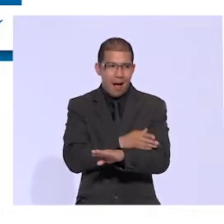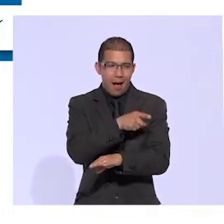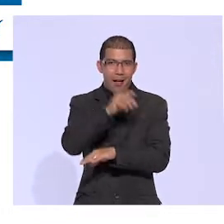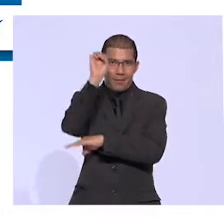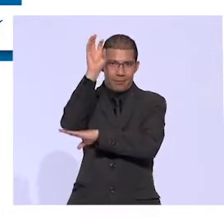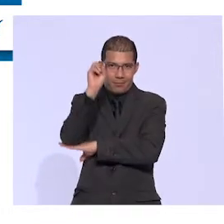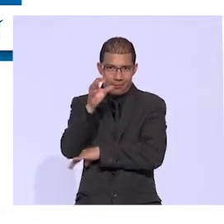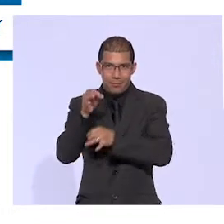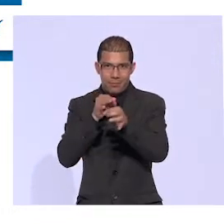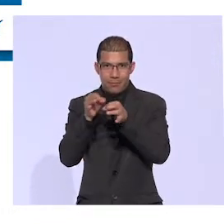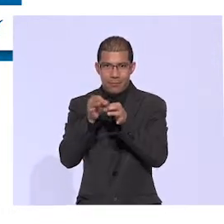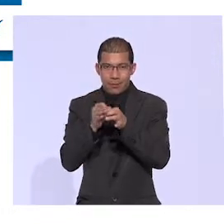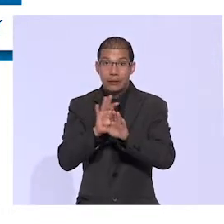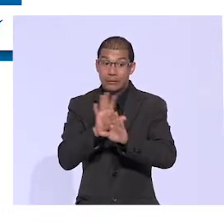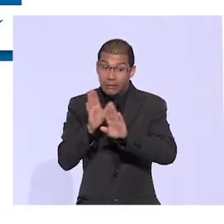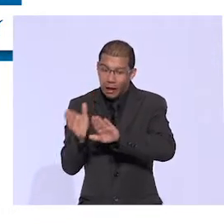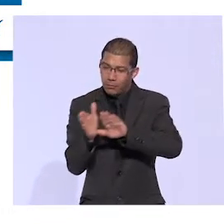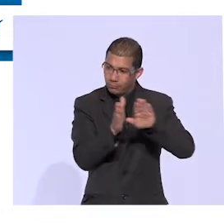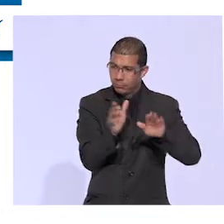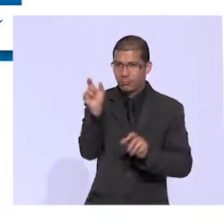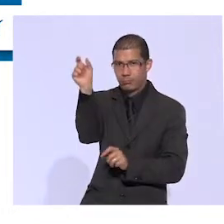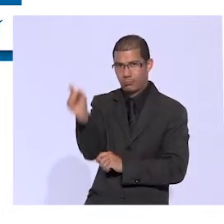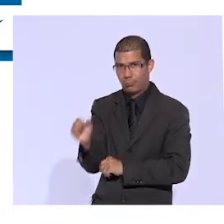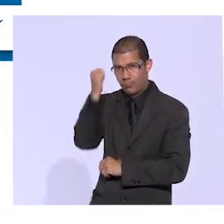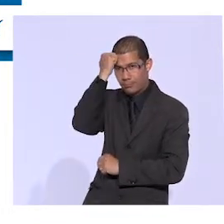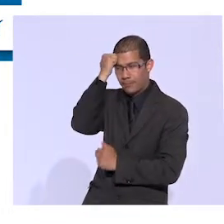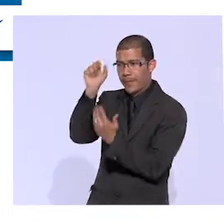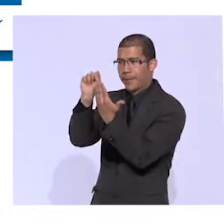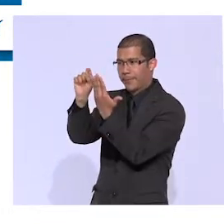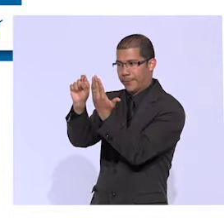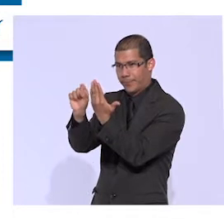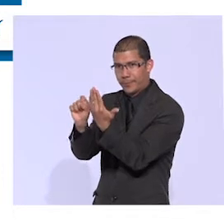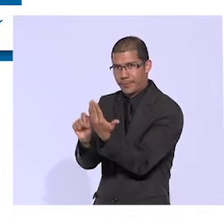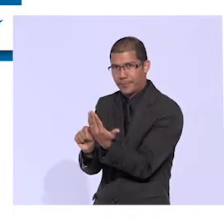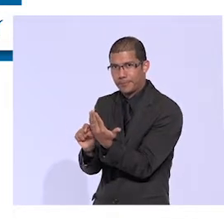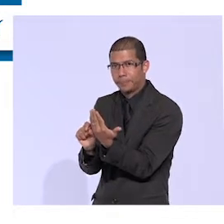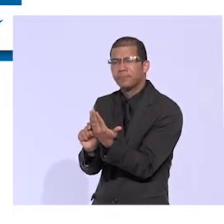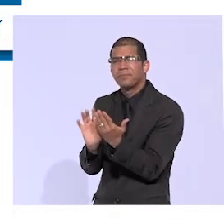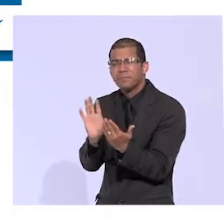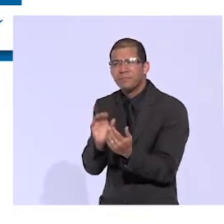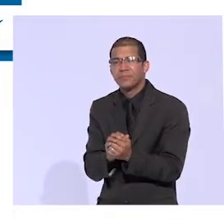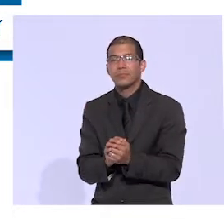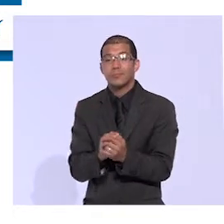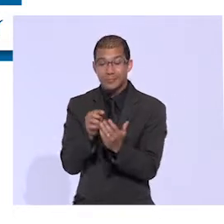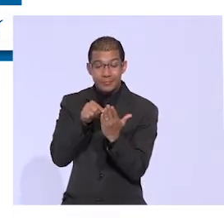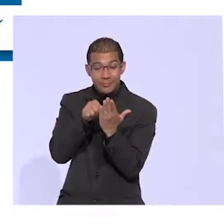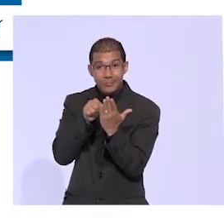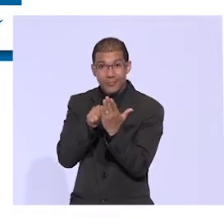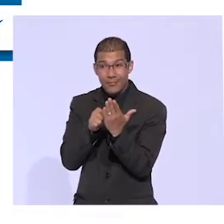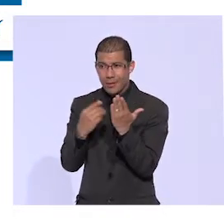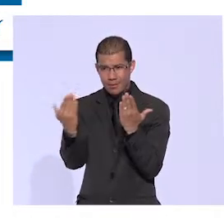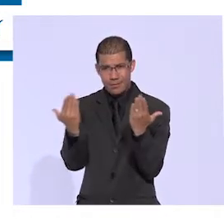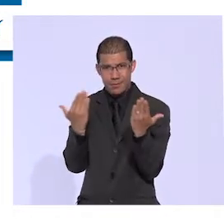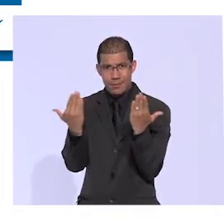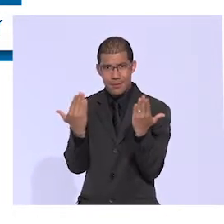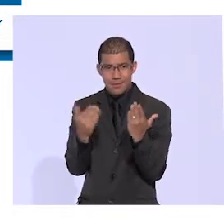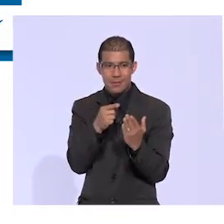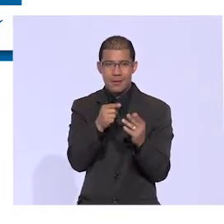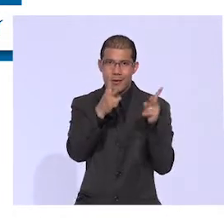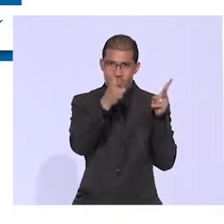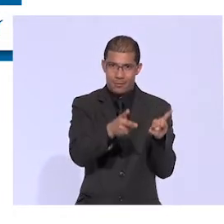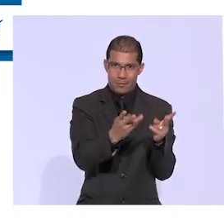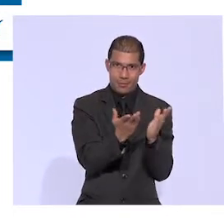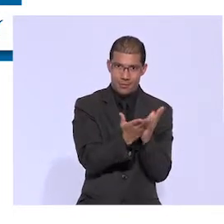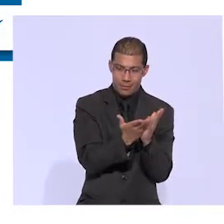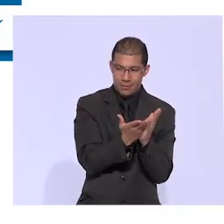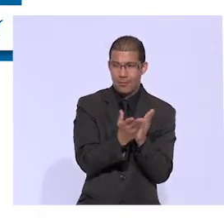luego el cuestionario del profesor. ¿Qué ocurre? El cuestionario del profesor, lo bueno que tiene, la diferencia que tiene el cuestionario del profesor de